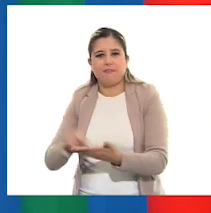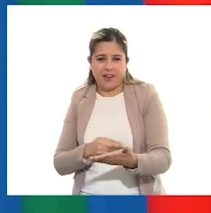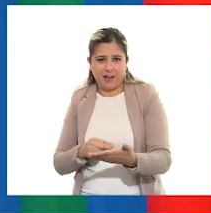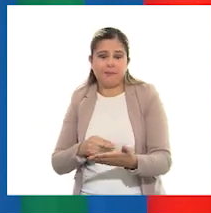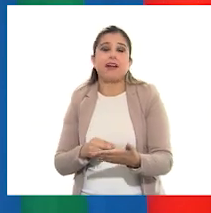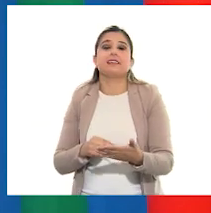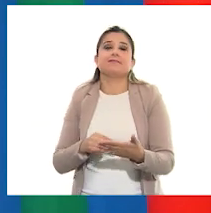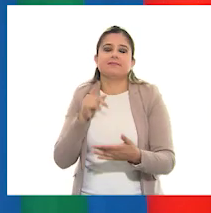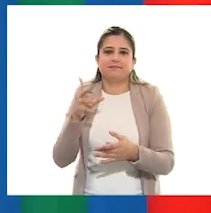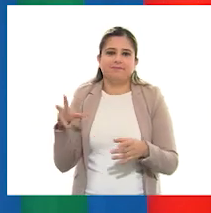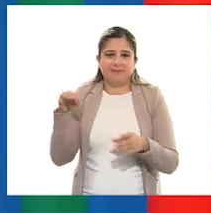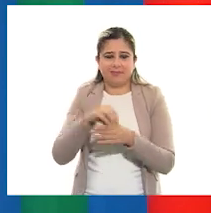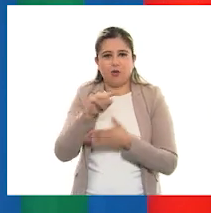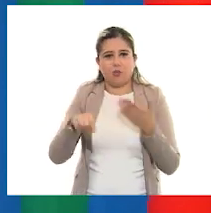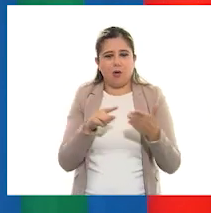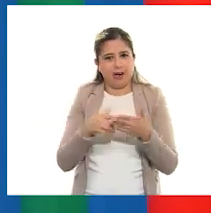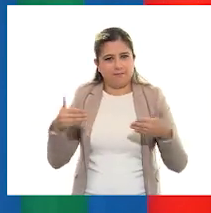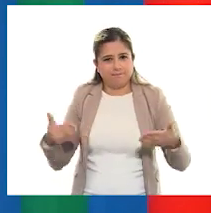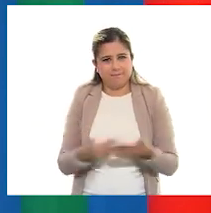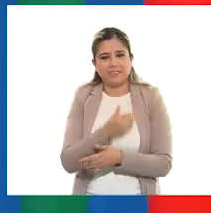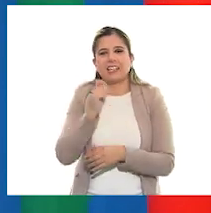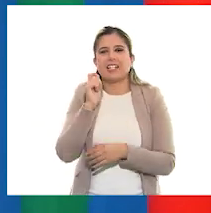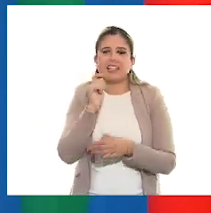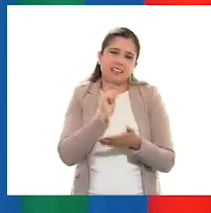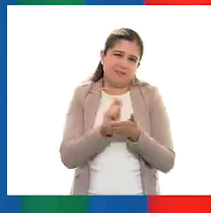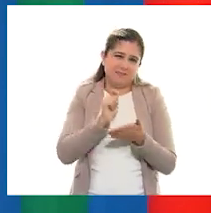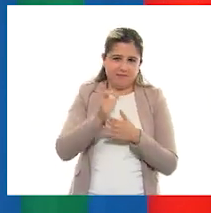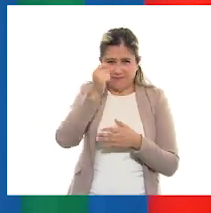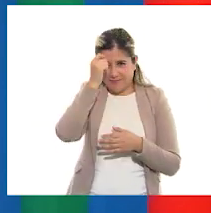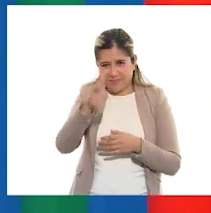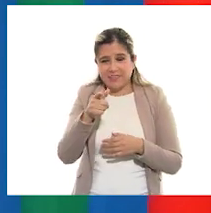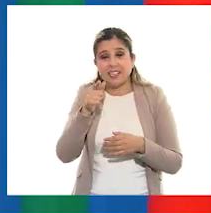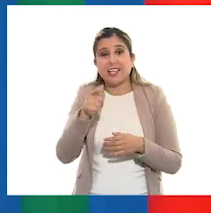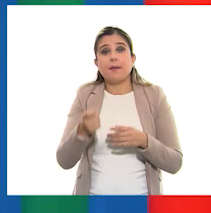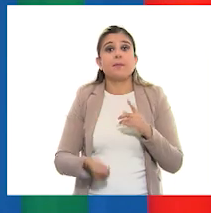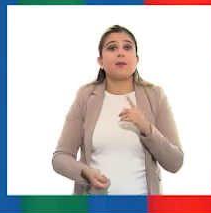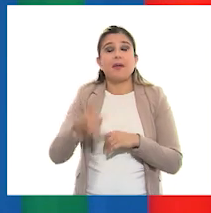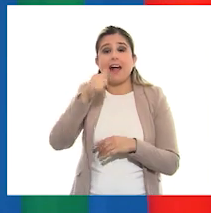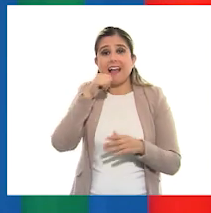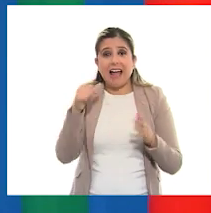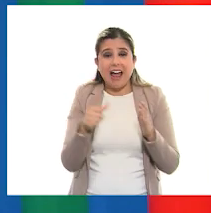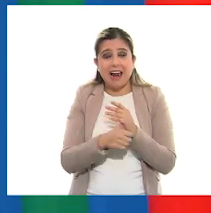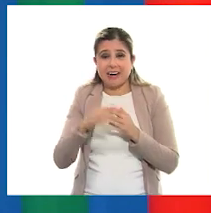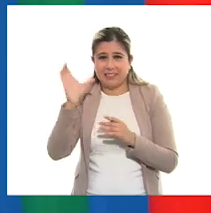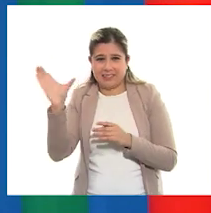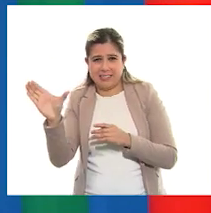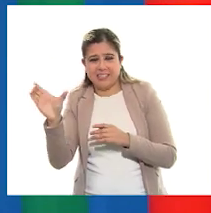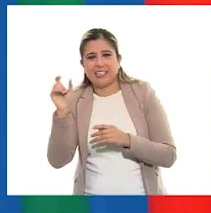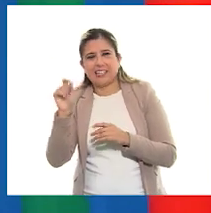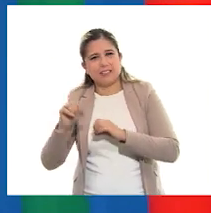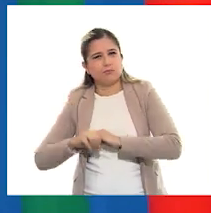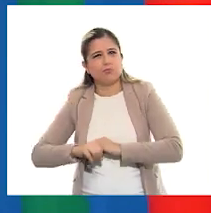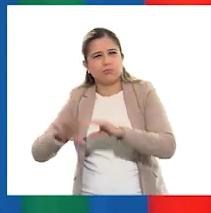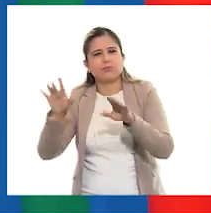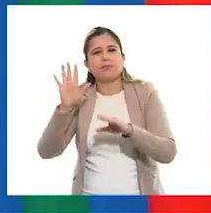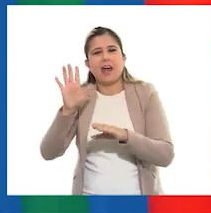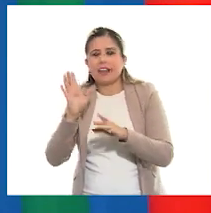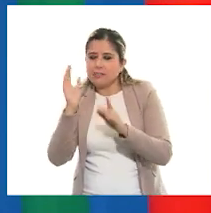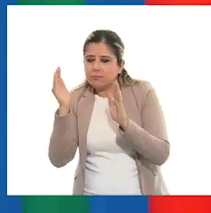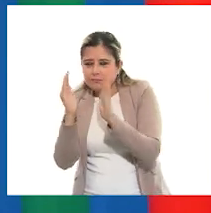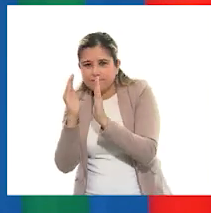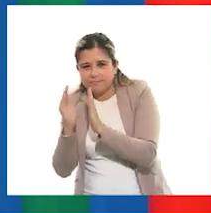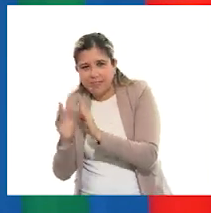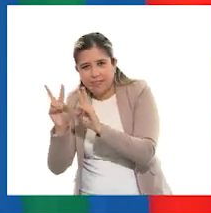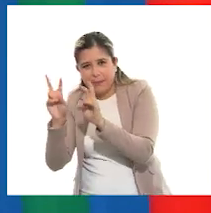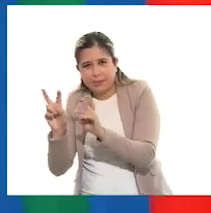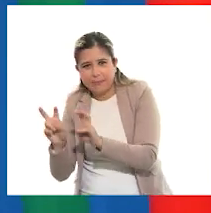Además incluye su lugar de origen y hay otra diferencia importante. En la primera carta parece que las misivas de los lectores estuvieran clasificadas